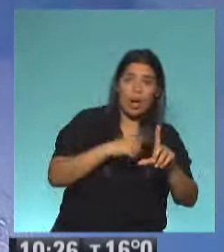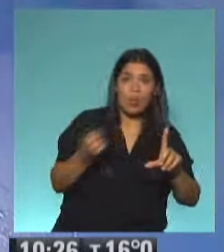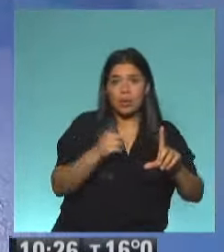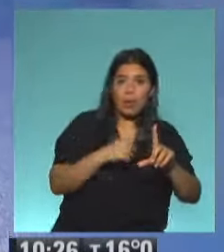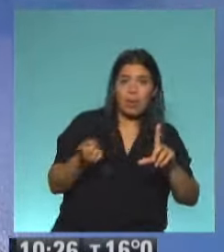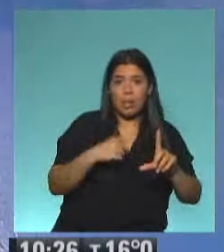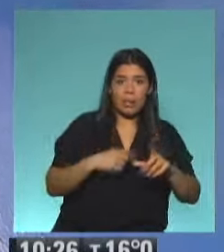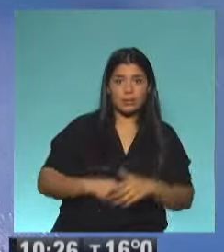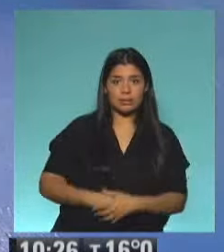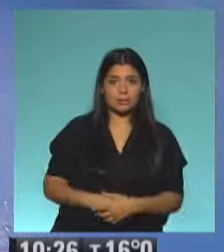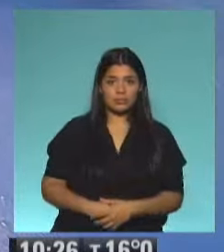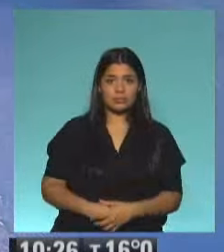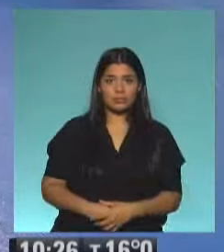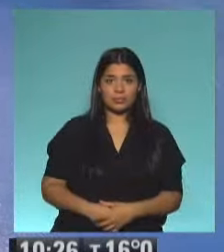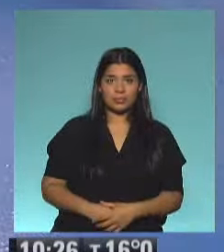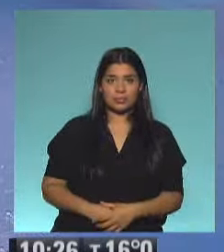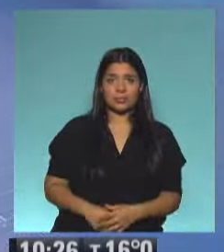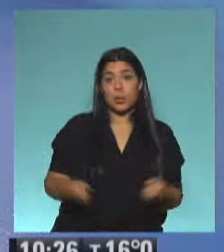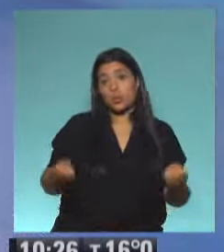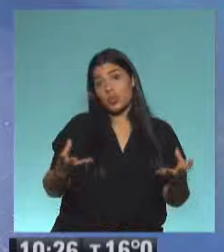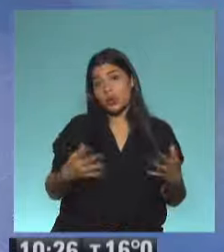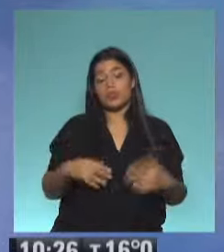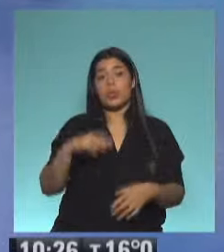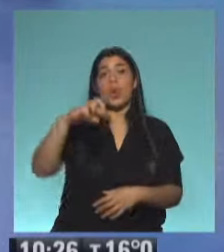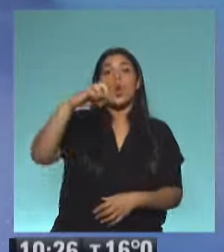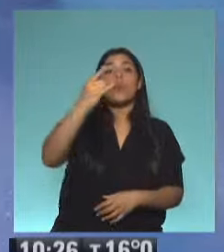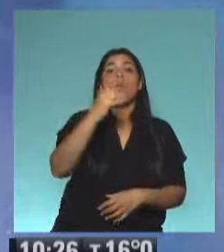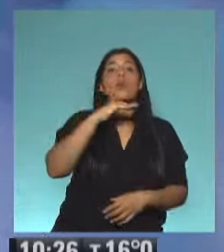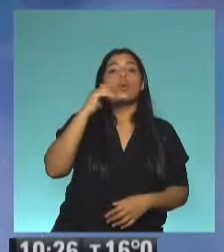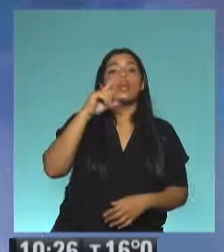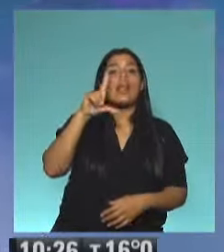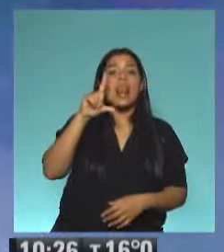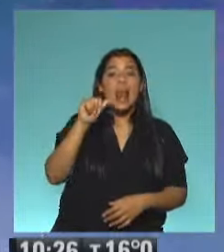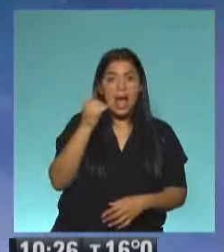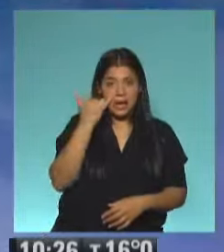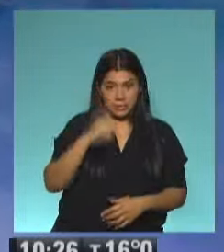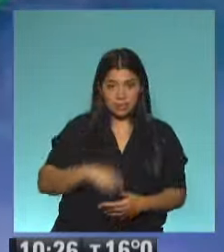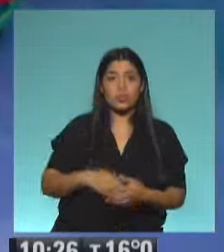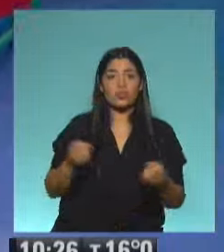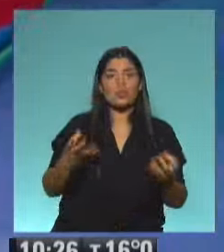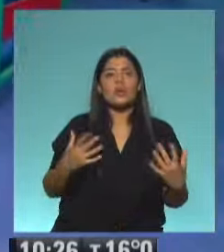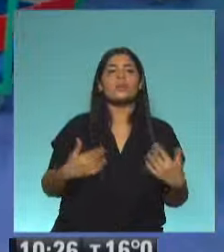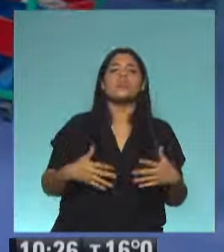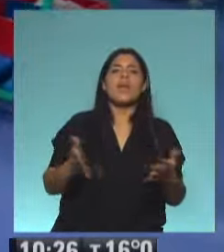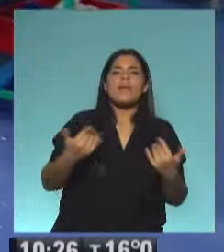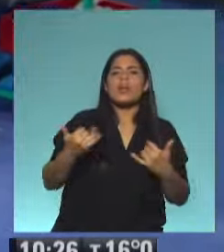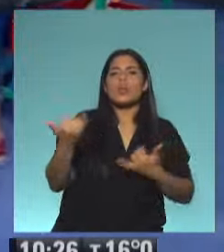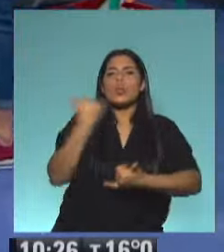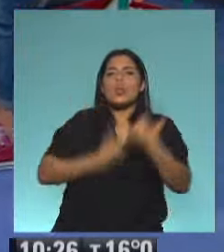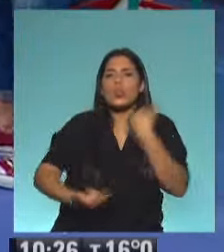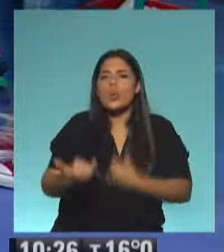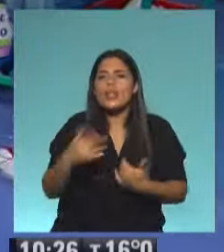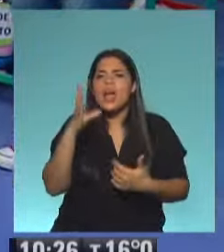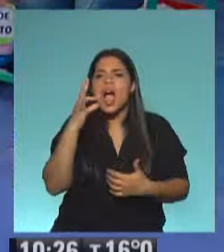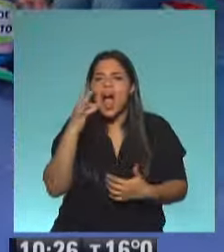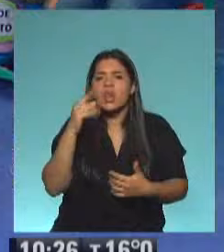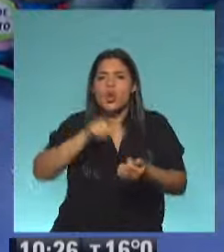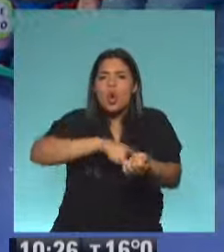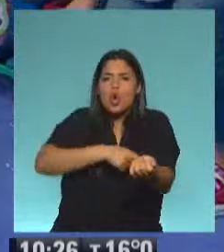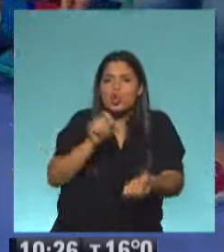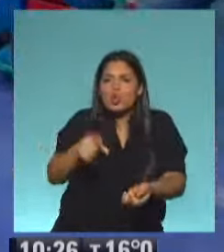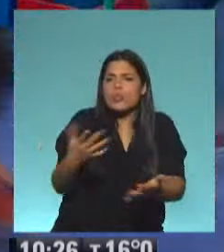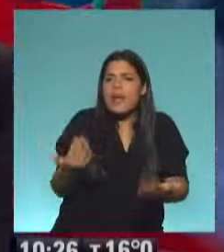está. Bien, Pujilay, ¿nos puede contar cositas de algunas tradiciones, cómo festejan? Me da pena.